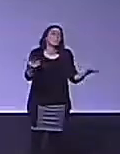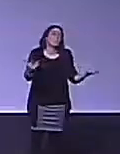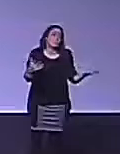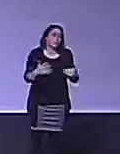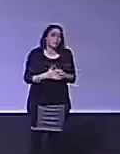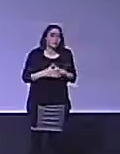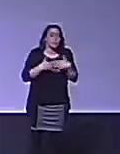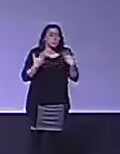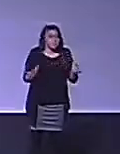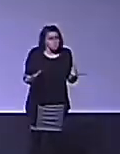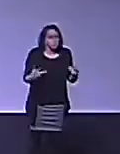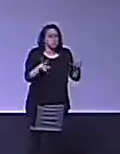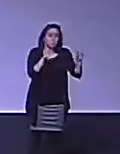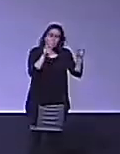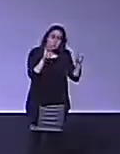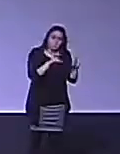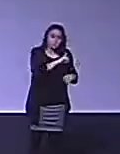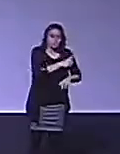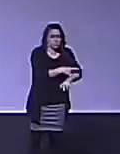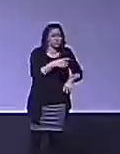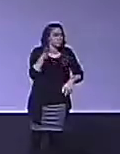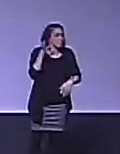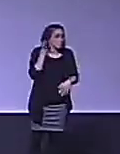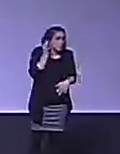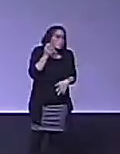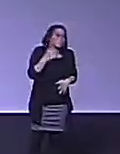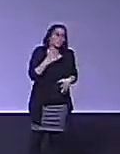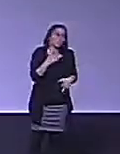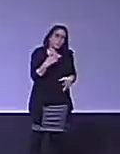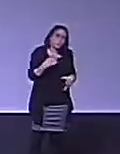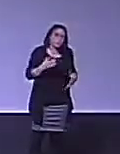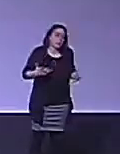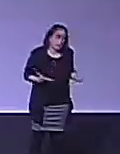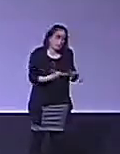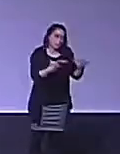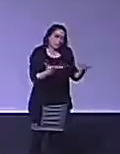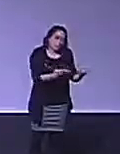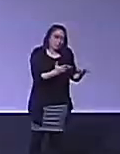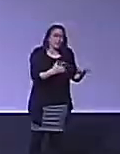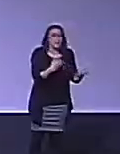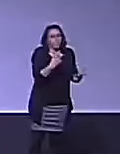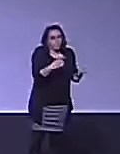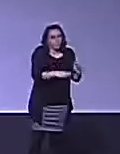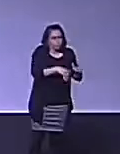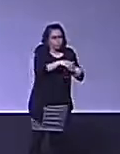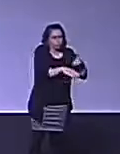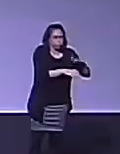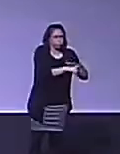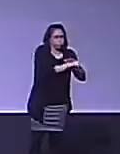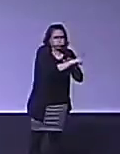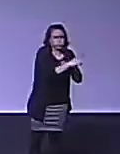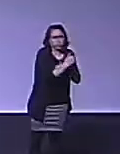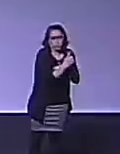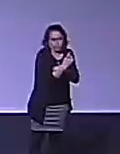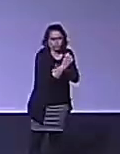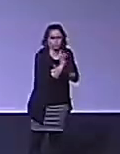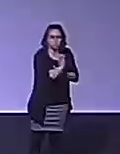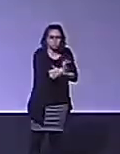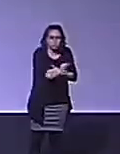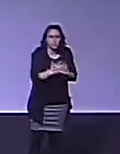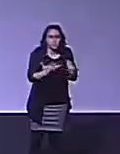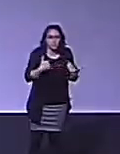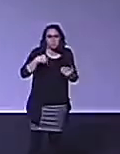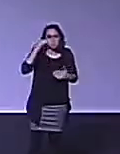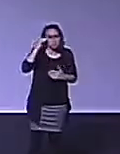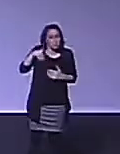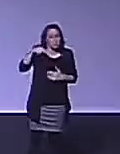gauzak esateko, badaukagu gauza asko handik ere egiteko eta aurrera pausuak emateko. Baina nik uste dut hemen esan diren gauza batzuk